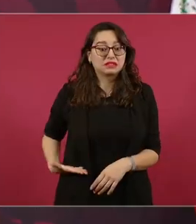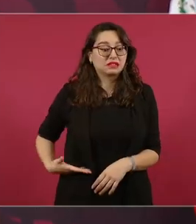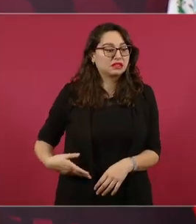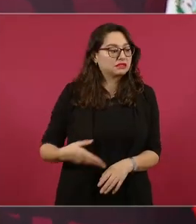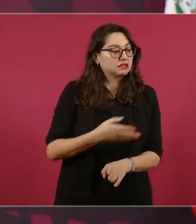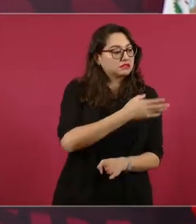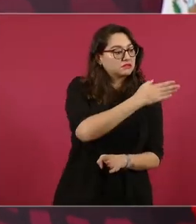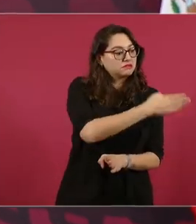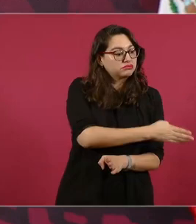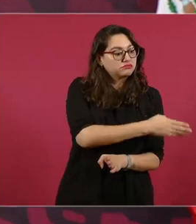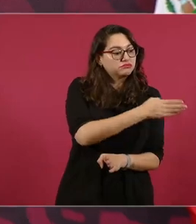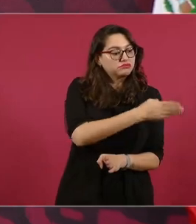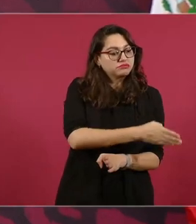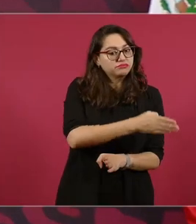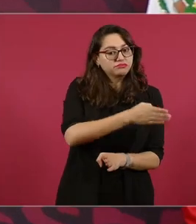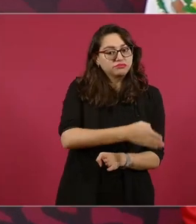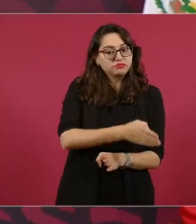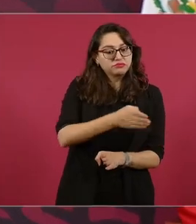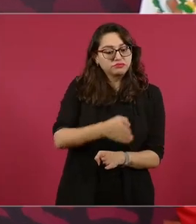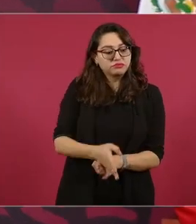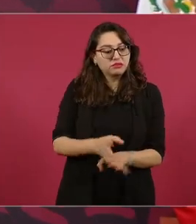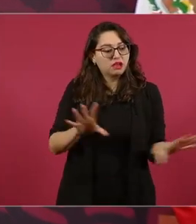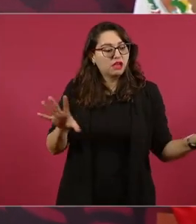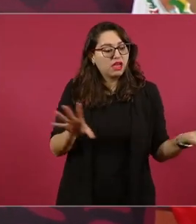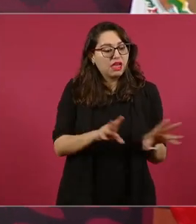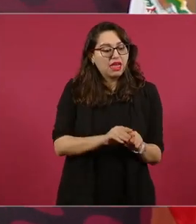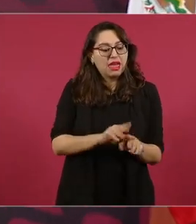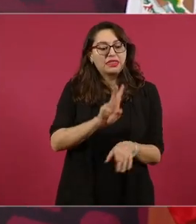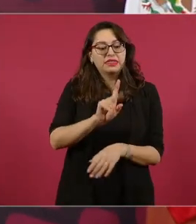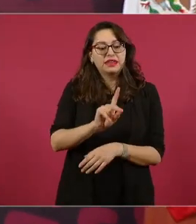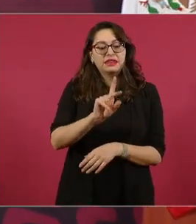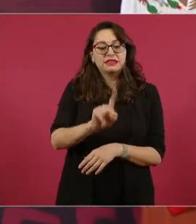6 sexenios anteriores, 36 años,